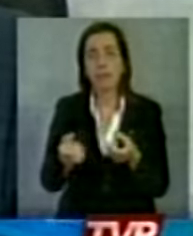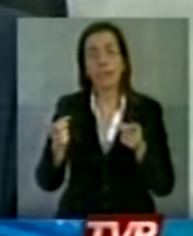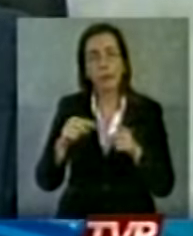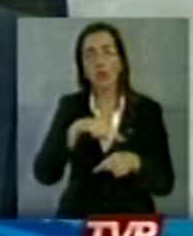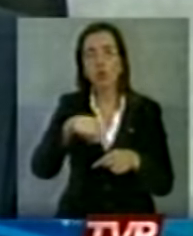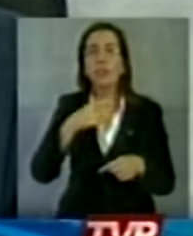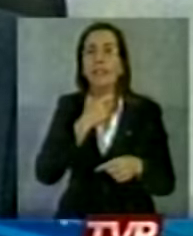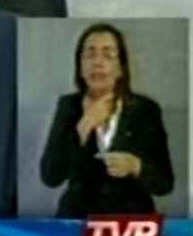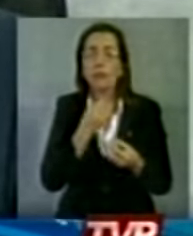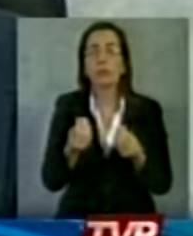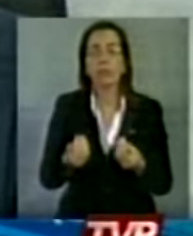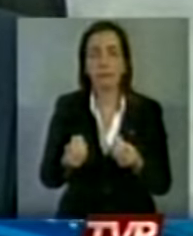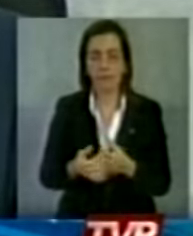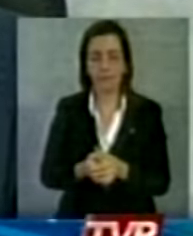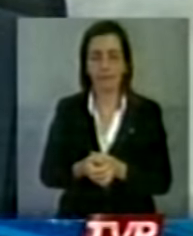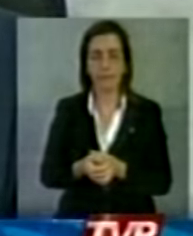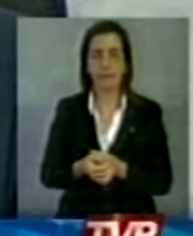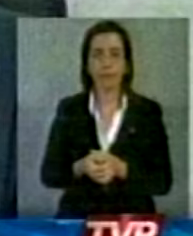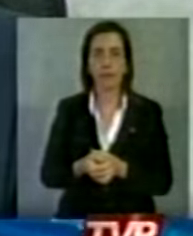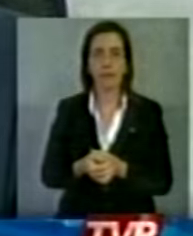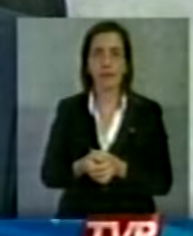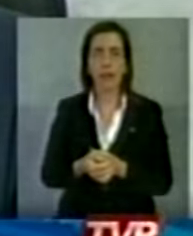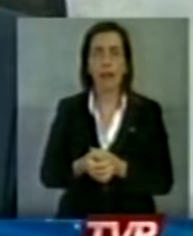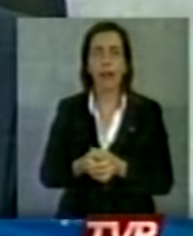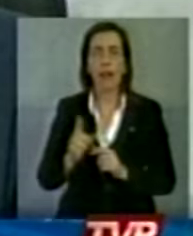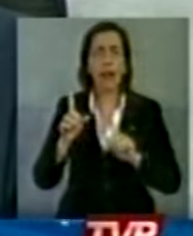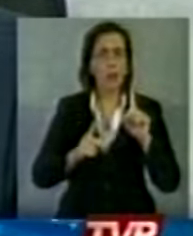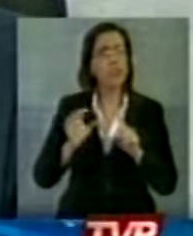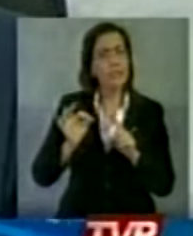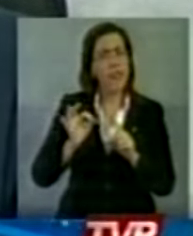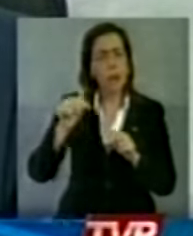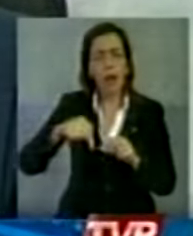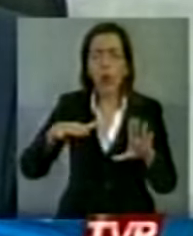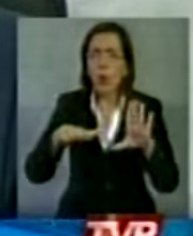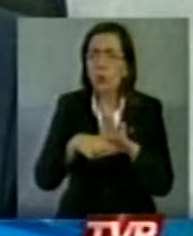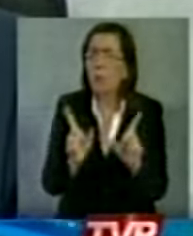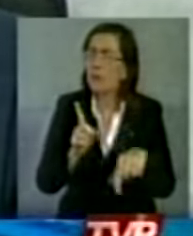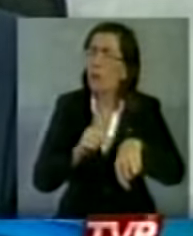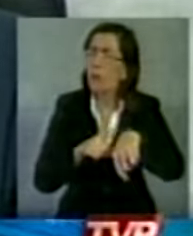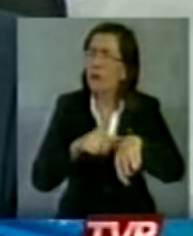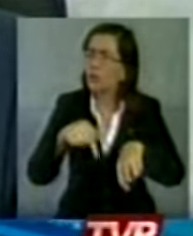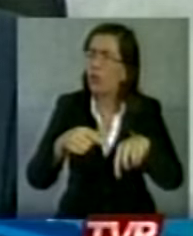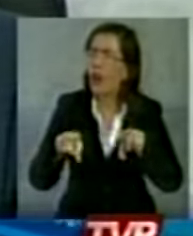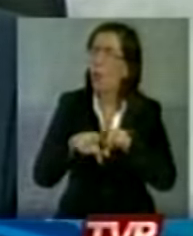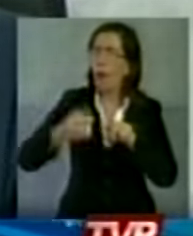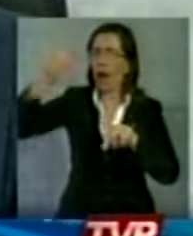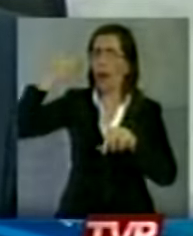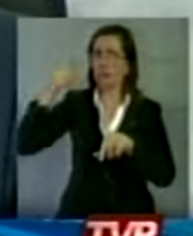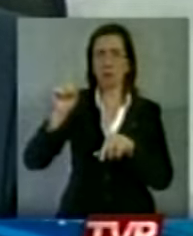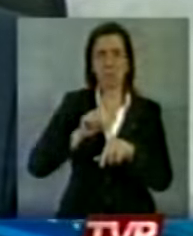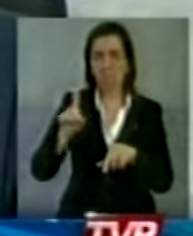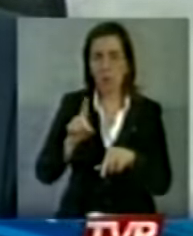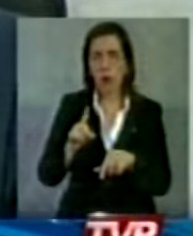que queremos ser. Sin duda que no nos reúnen las mismas condiciones de aquella época, ni